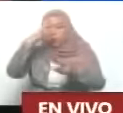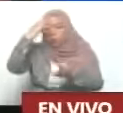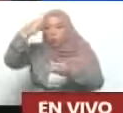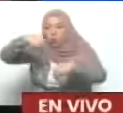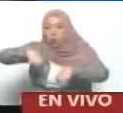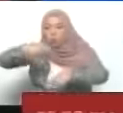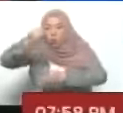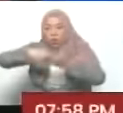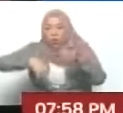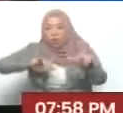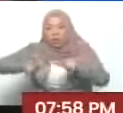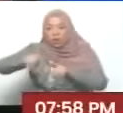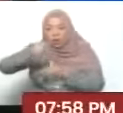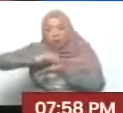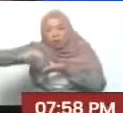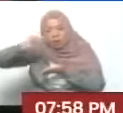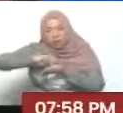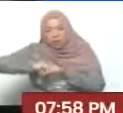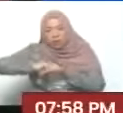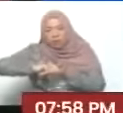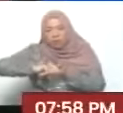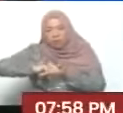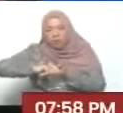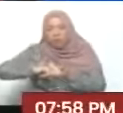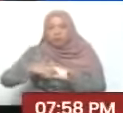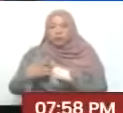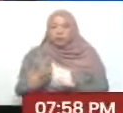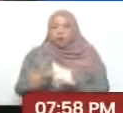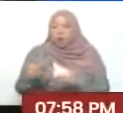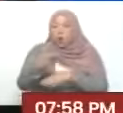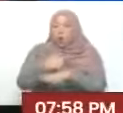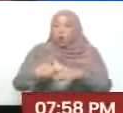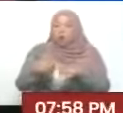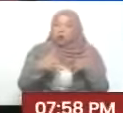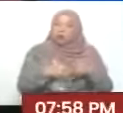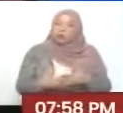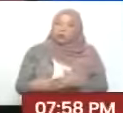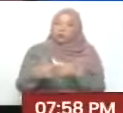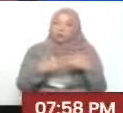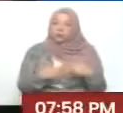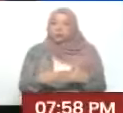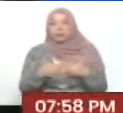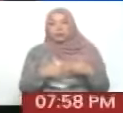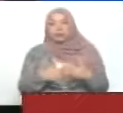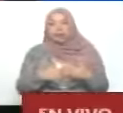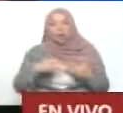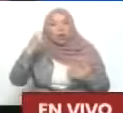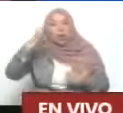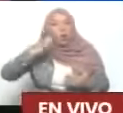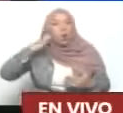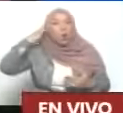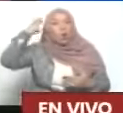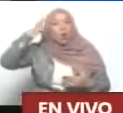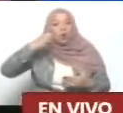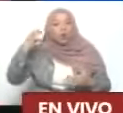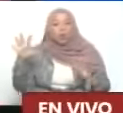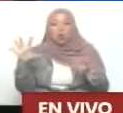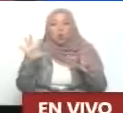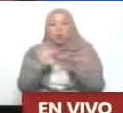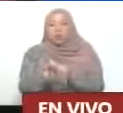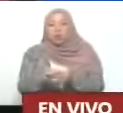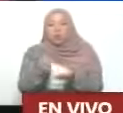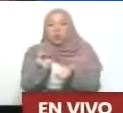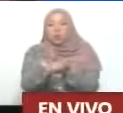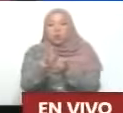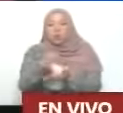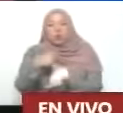claro. Listo para firmar. Y la orden del gobierno de Estados Unidos y de la élite de la Unión Europea fue: